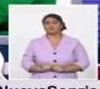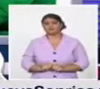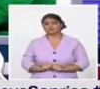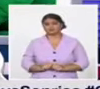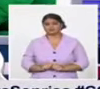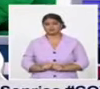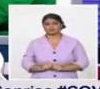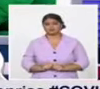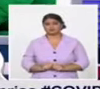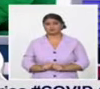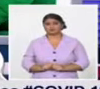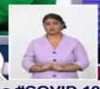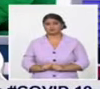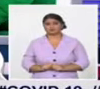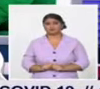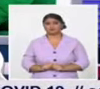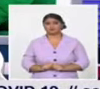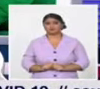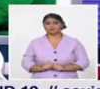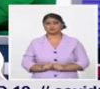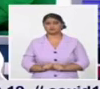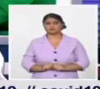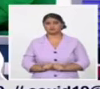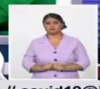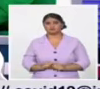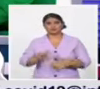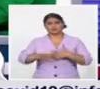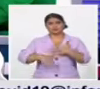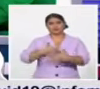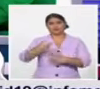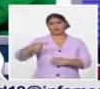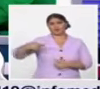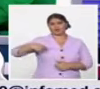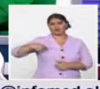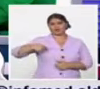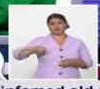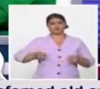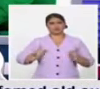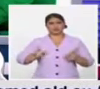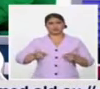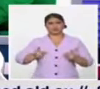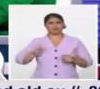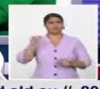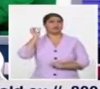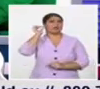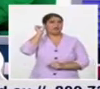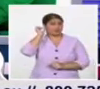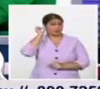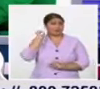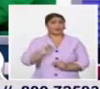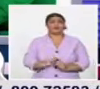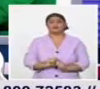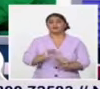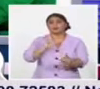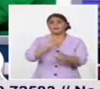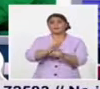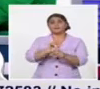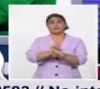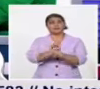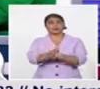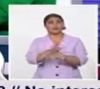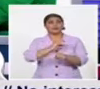tener un carcinoma de mama. Esta fue una paciente que incluso inicialmente era sintomática, se